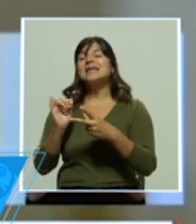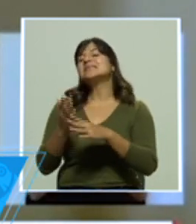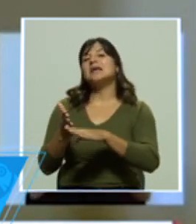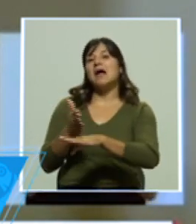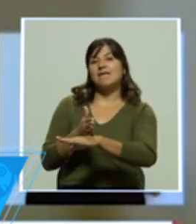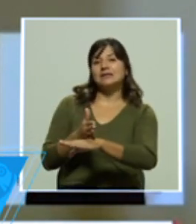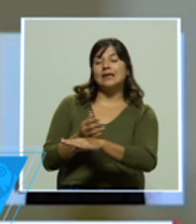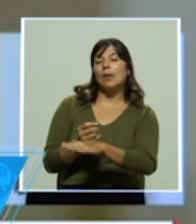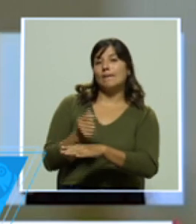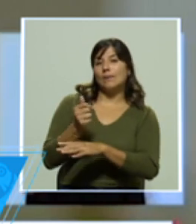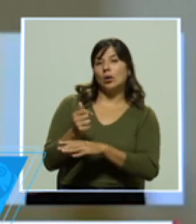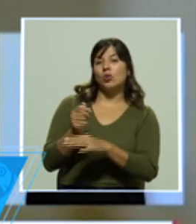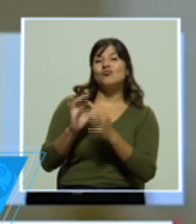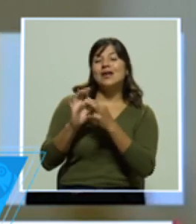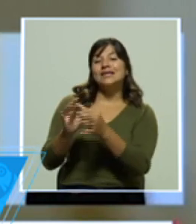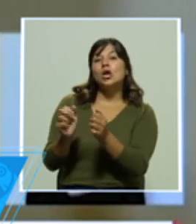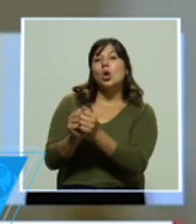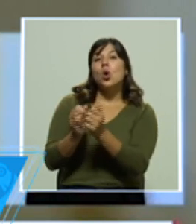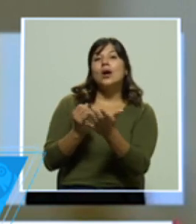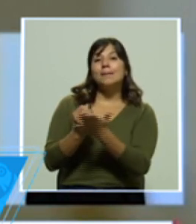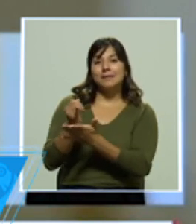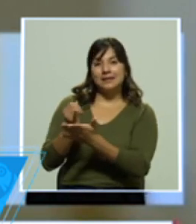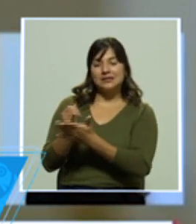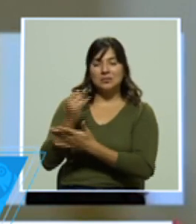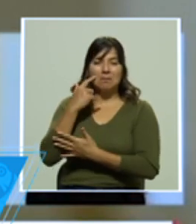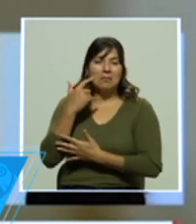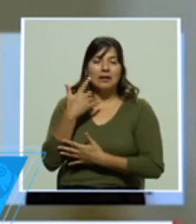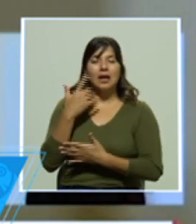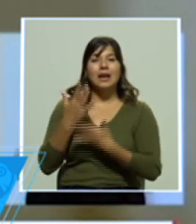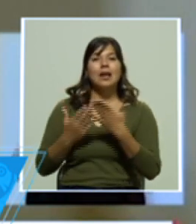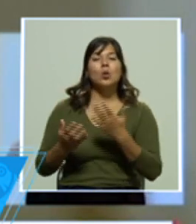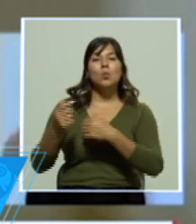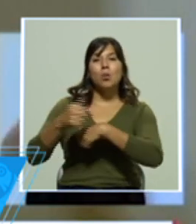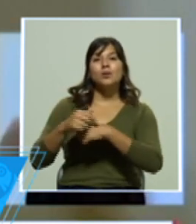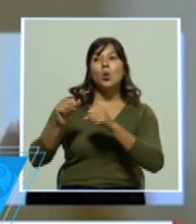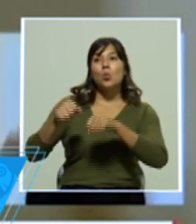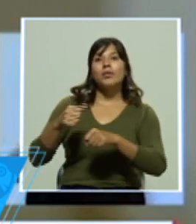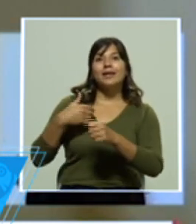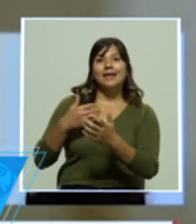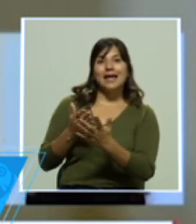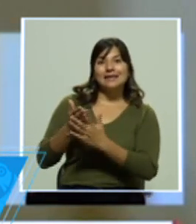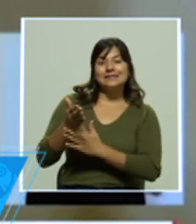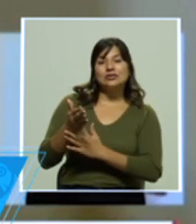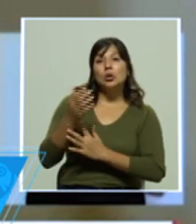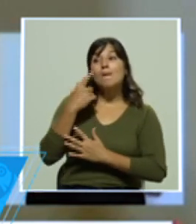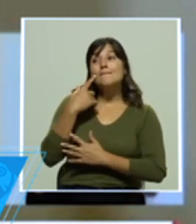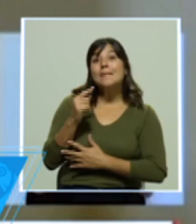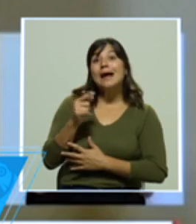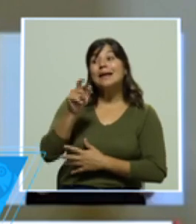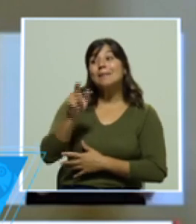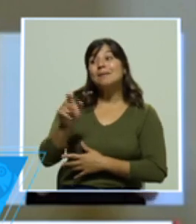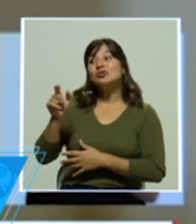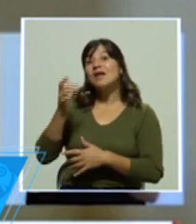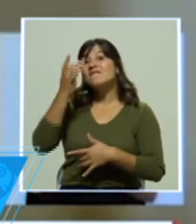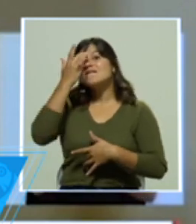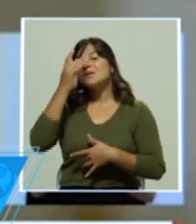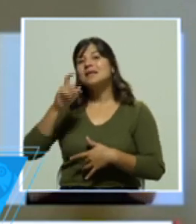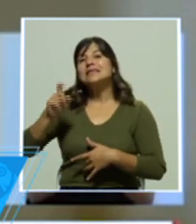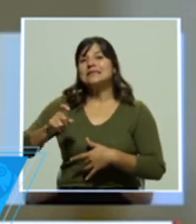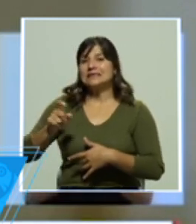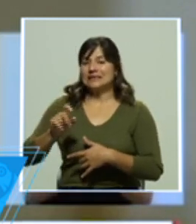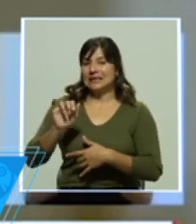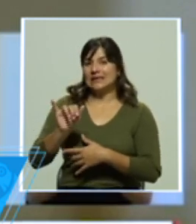con respecto a los estudios que permitirían en algún momento tener acceso para los pacientes que lo requieran así, pero